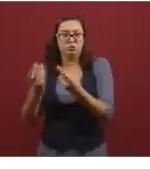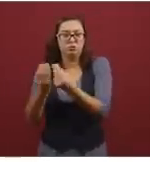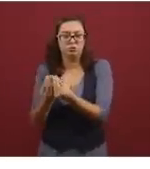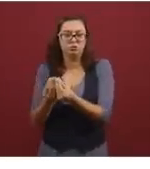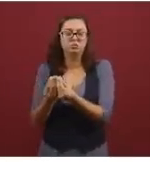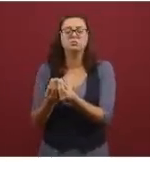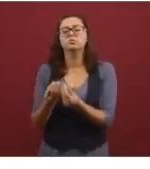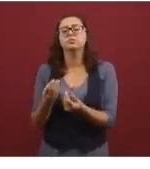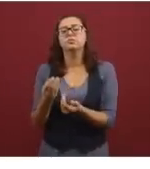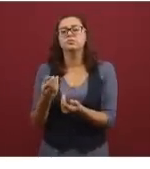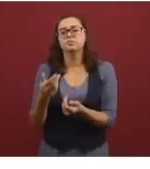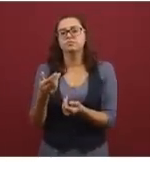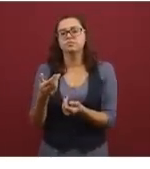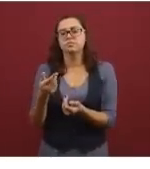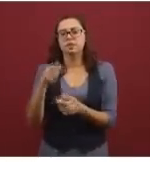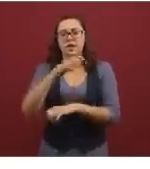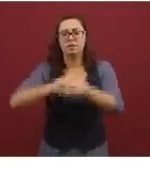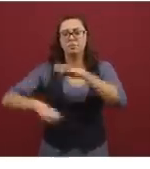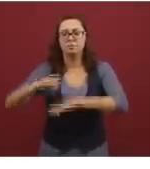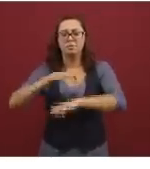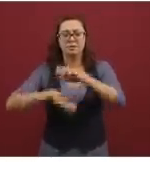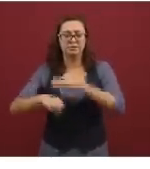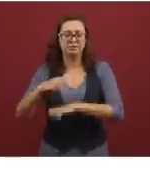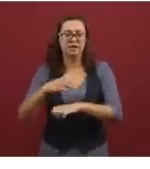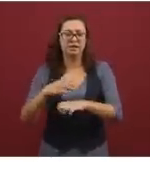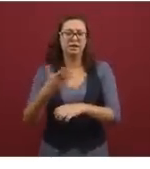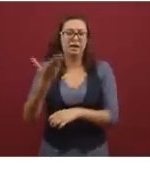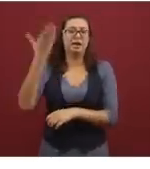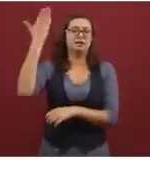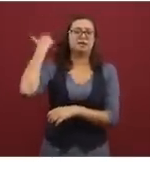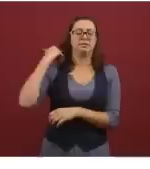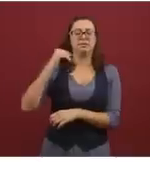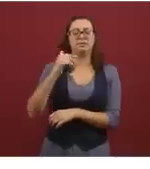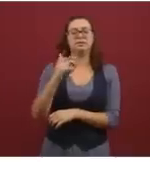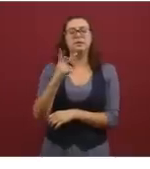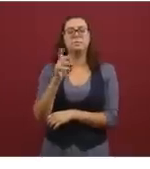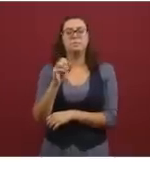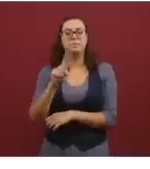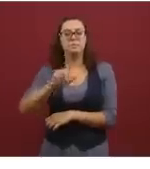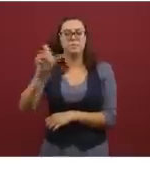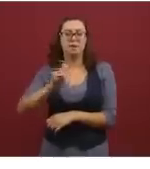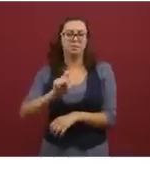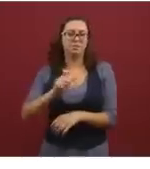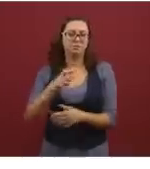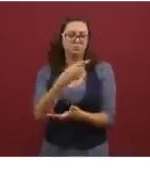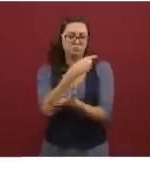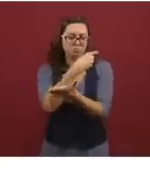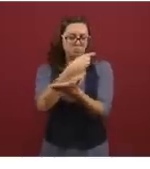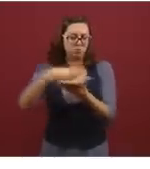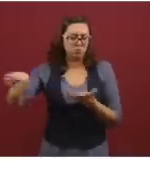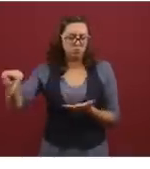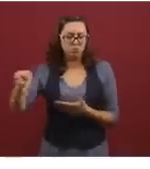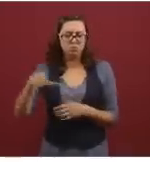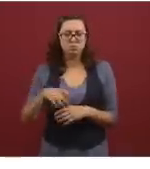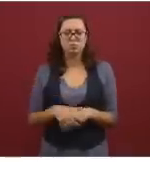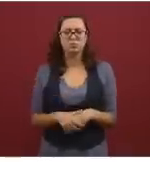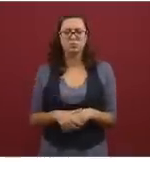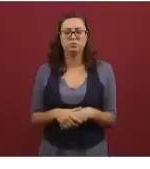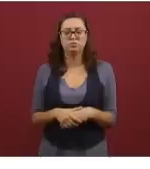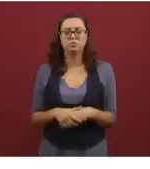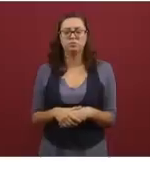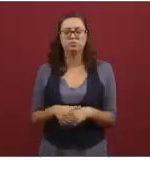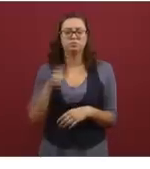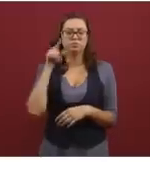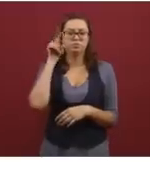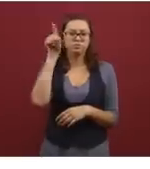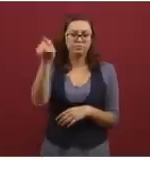recordarán de esa compra que hizo Pemex hace algunos años. Hermanos Barrera es un astillero